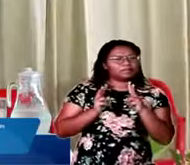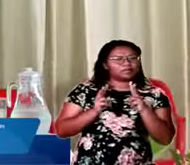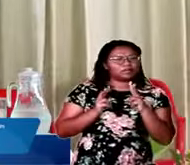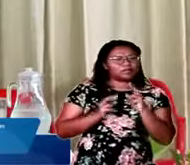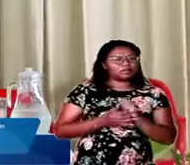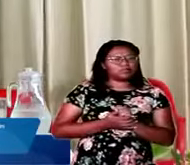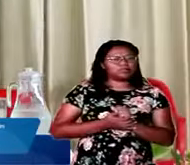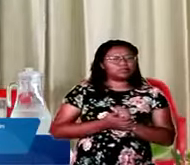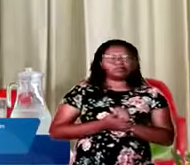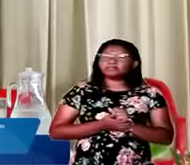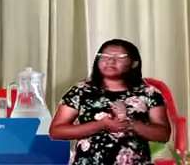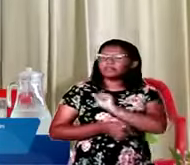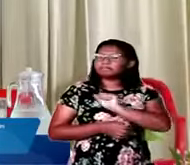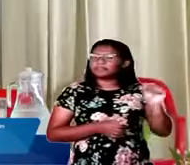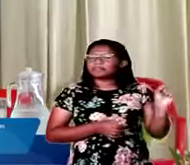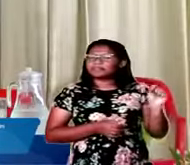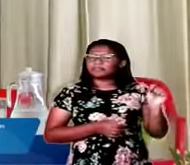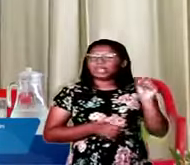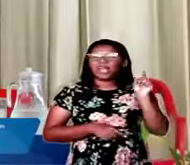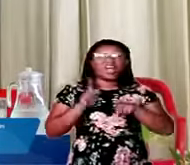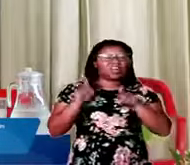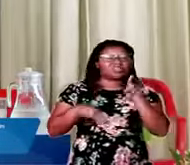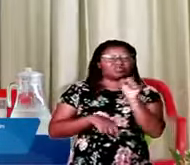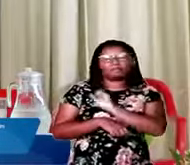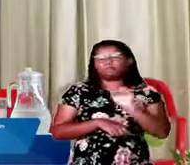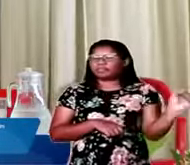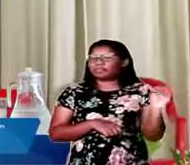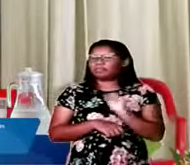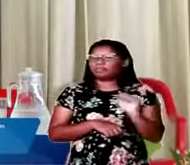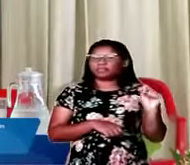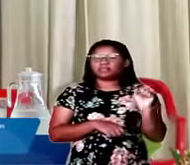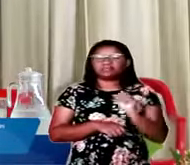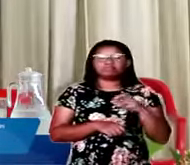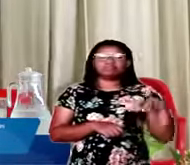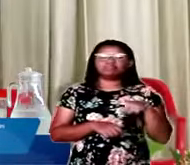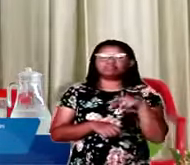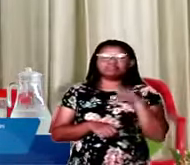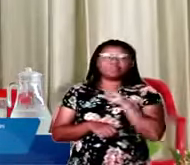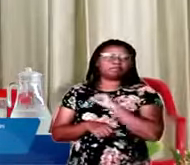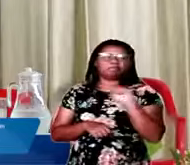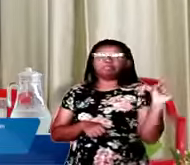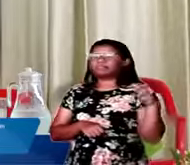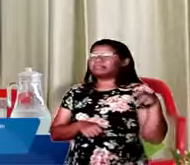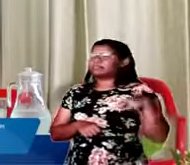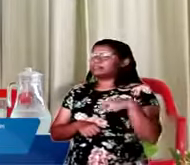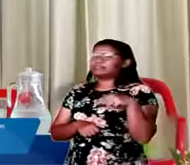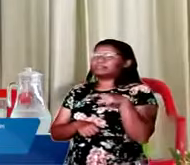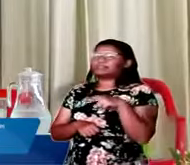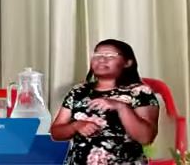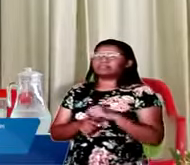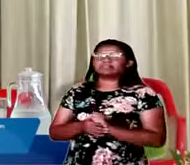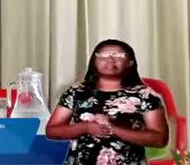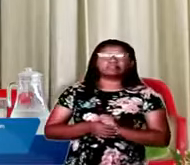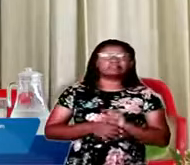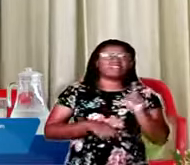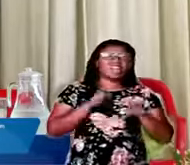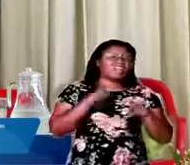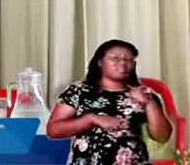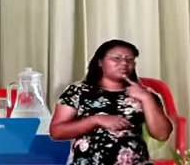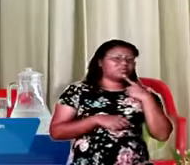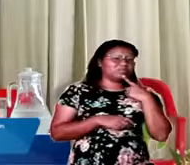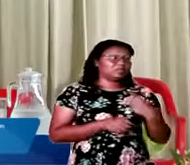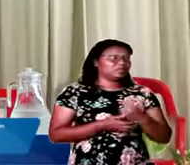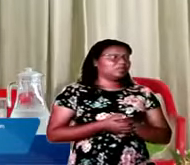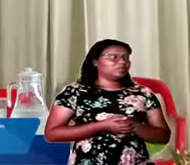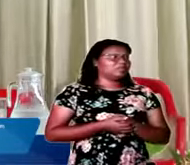vista gorda. La mayoría pasaban para el templo. Algunos hasta dijeron: oye,